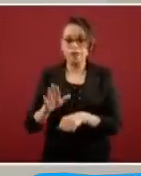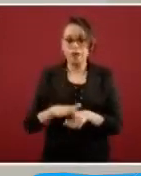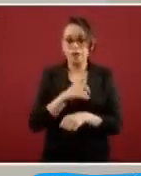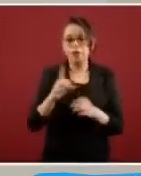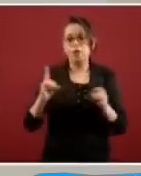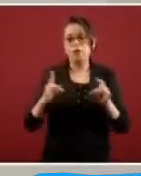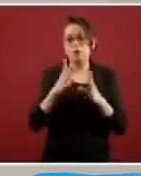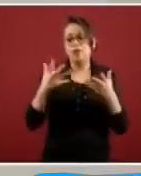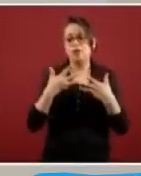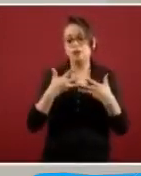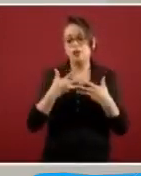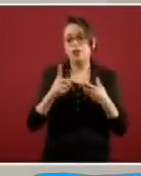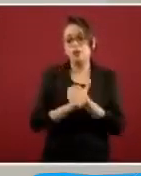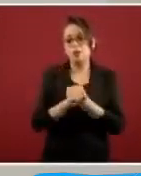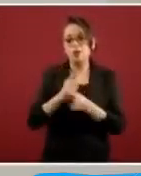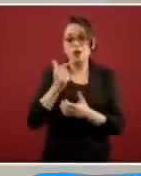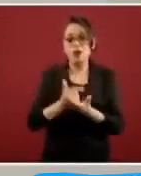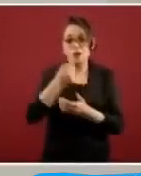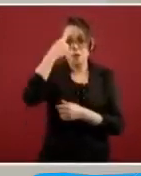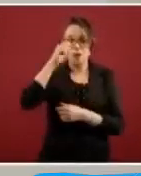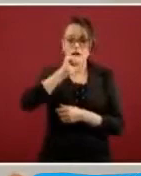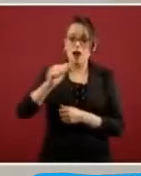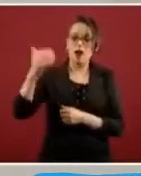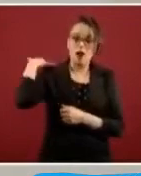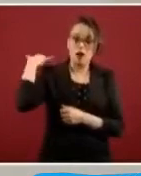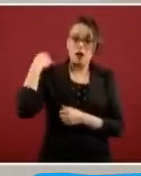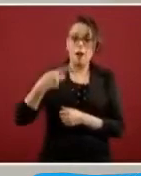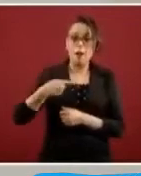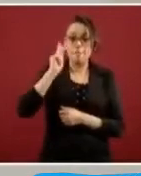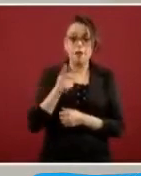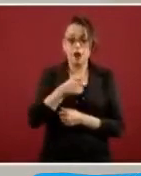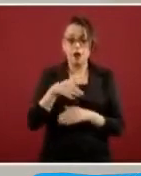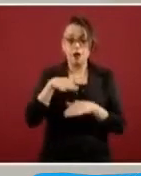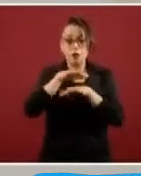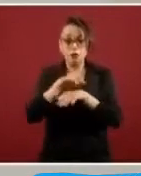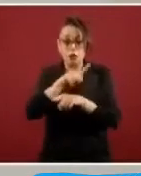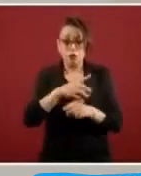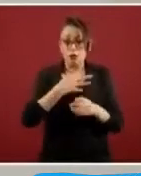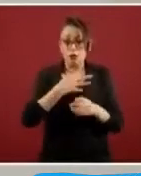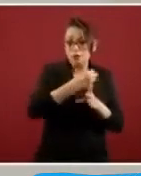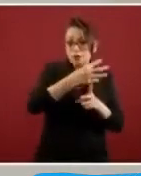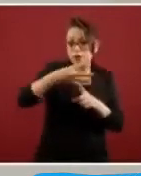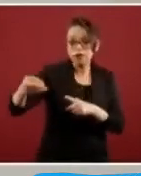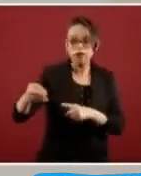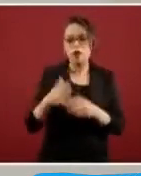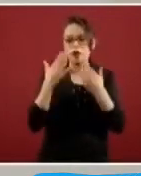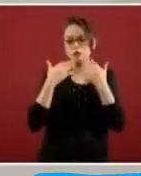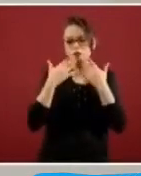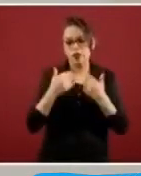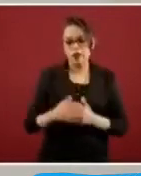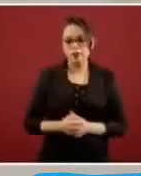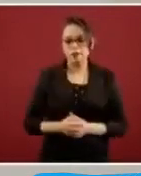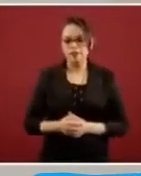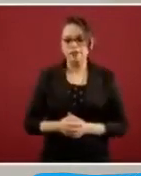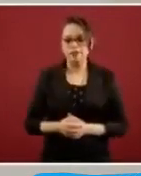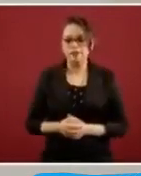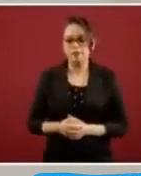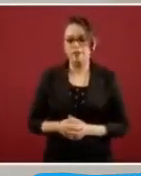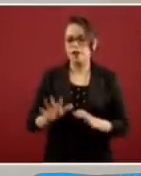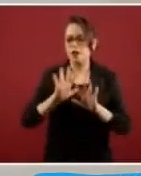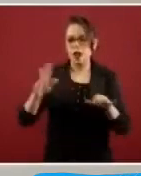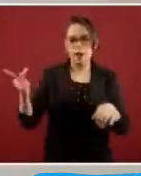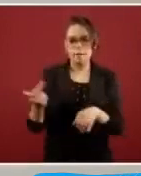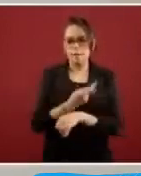pulmonar, pero no tanto por el tema de contagio. Y quien ya se contagió, pasó la enfermedad, ya no se puede volver a